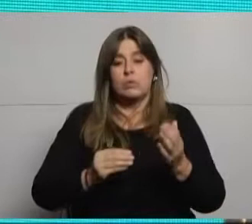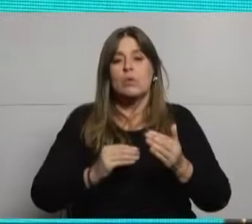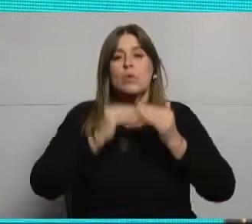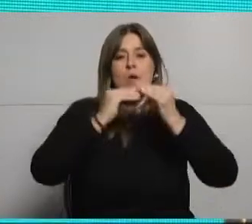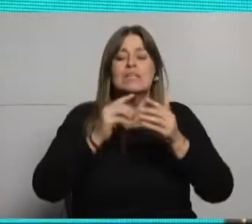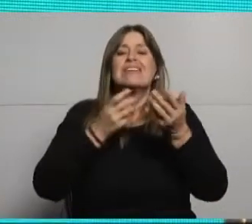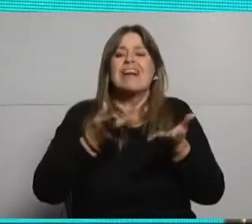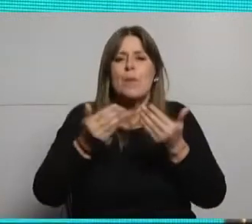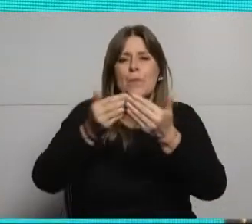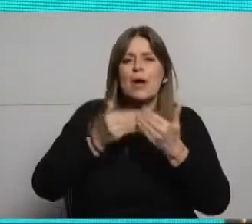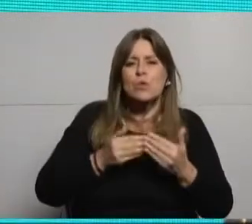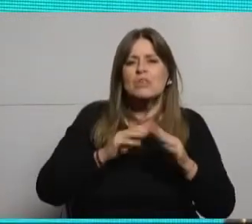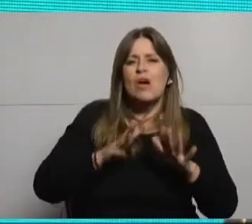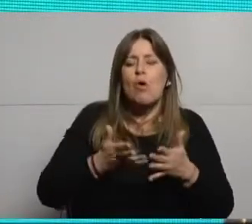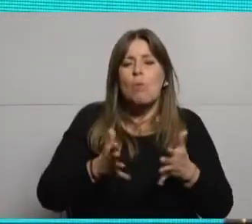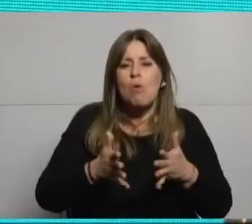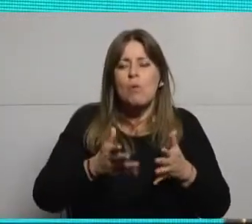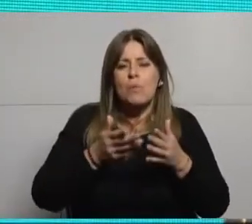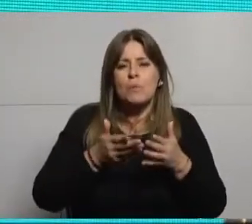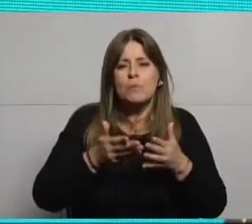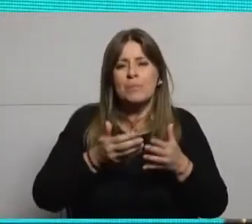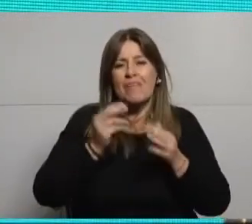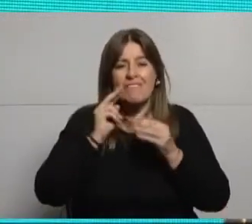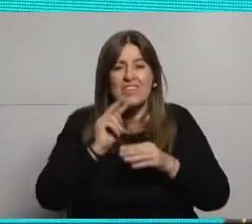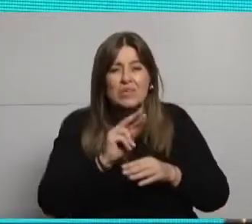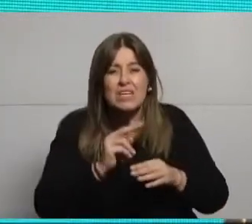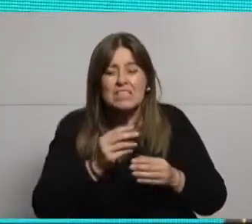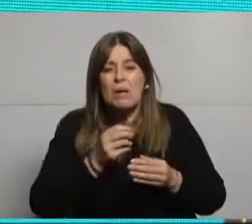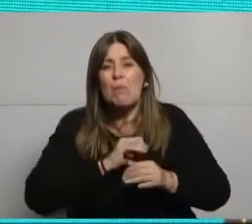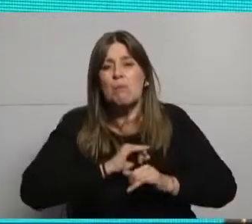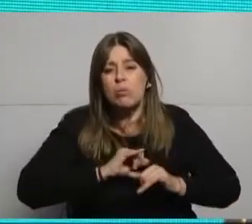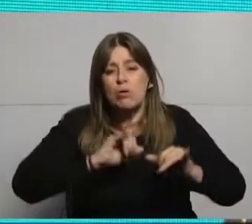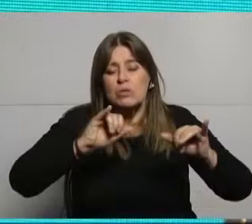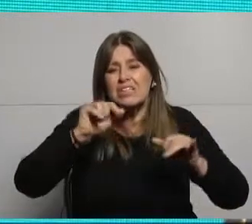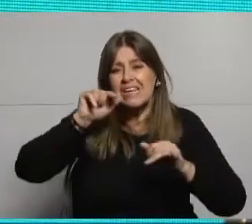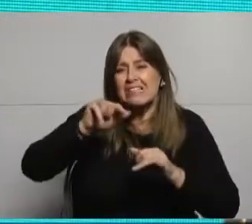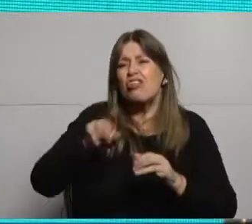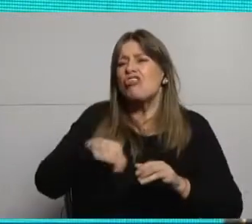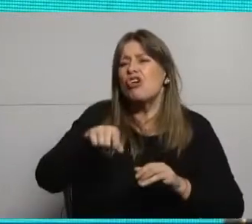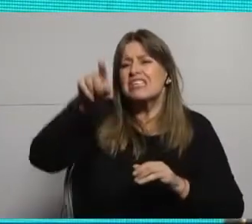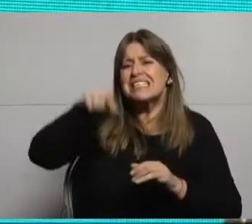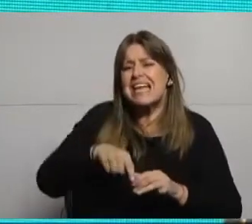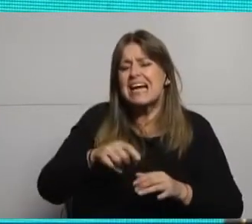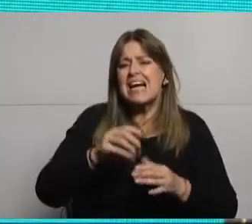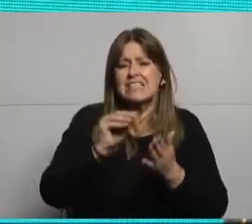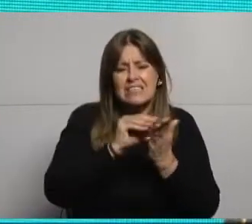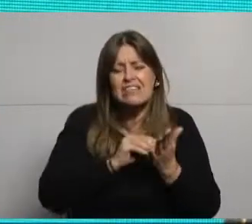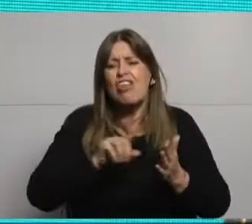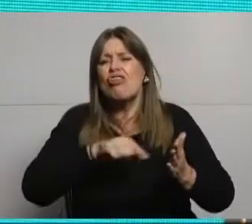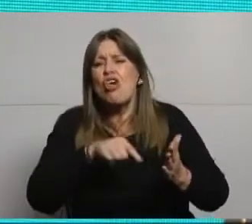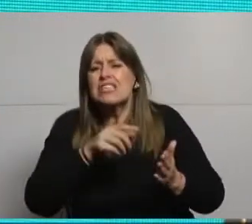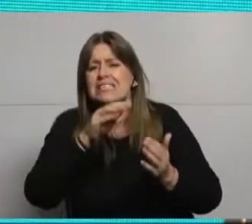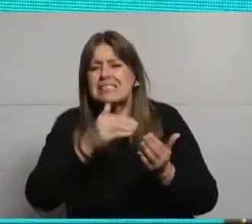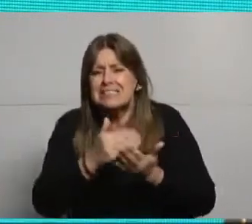la pregunta apuntaba a las visualizaciones que produce el SINAE, de dónde es que obtienen esos datos, cuáles son las